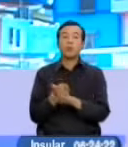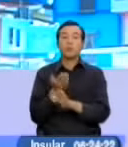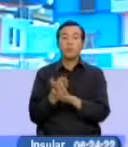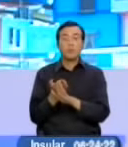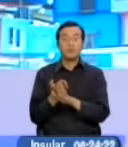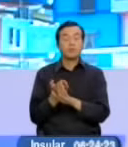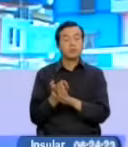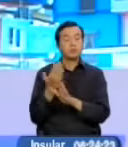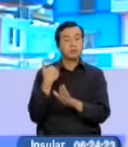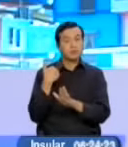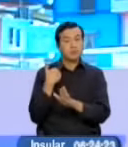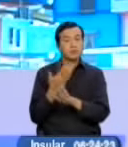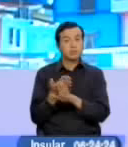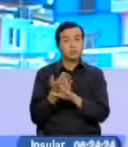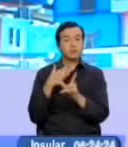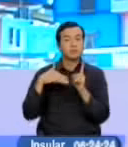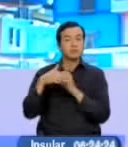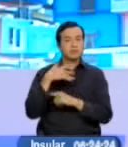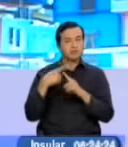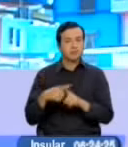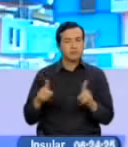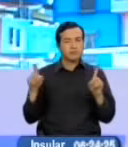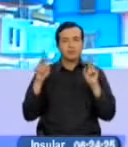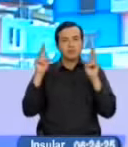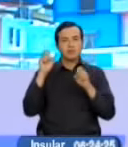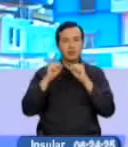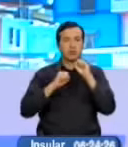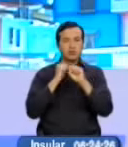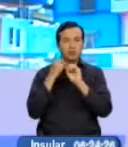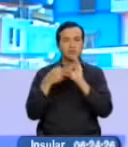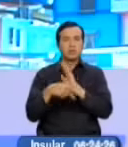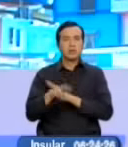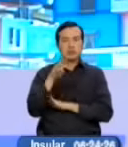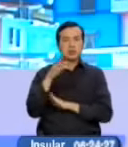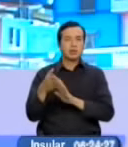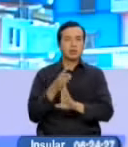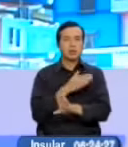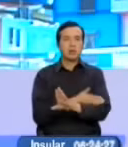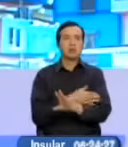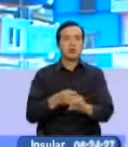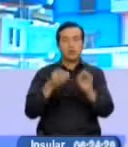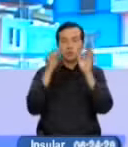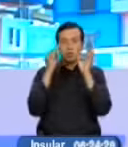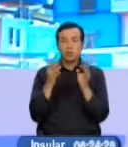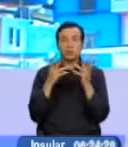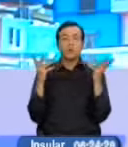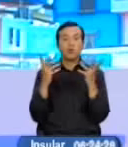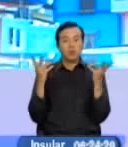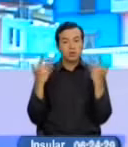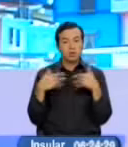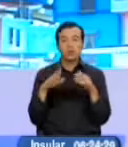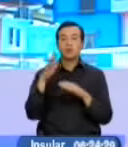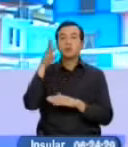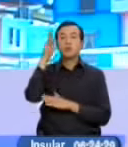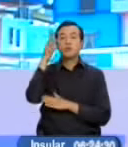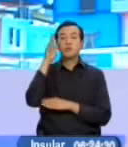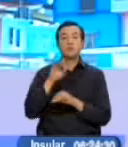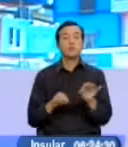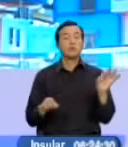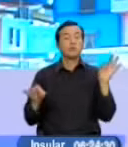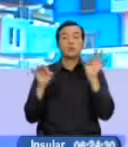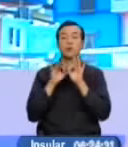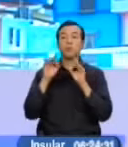tiene, que es un escenario muy distinto al de 2006, cuando era posible y se hizo posible un discurso